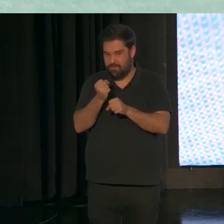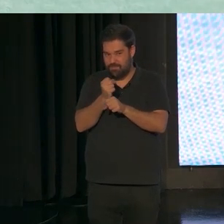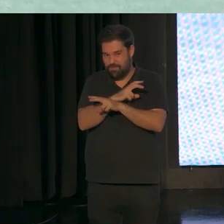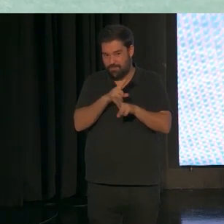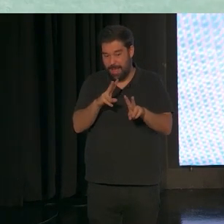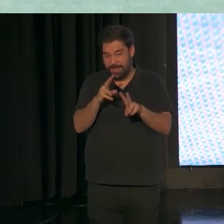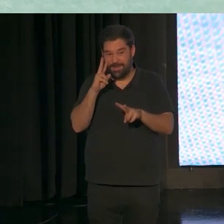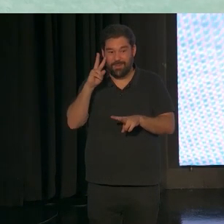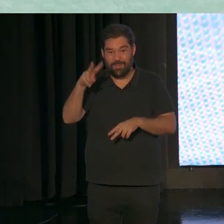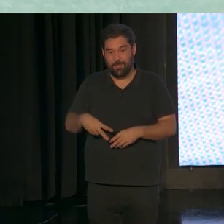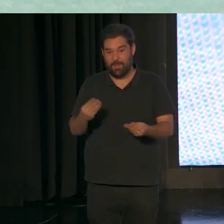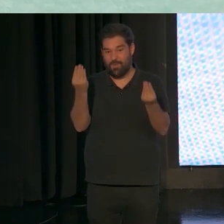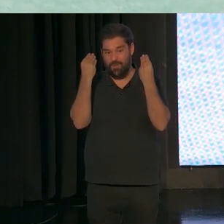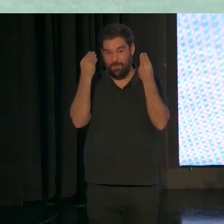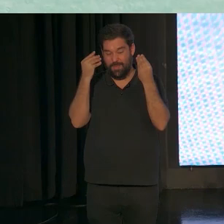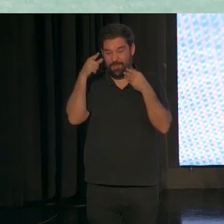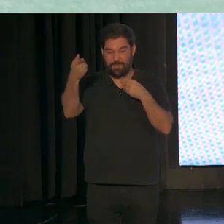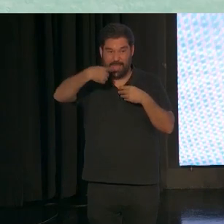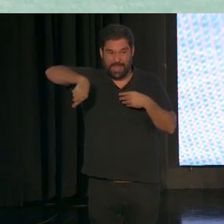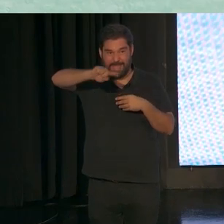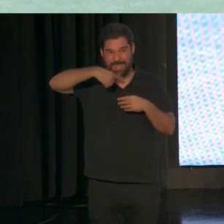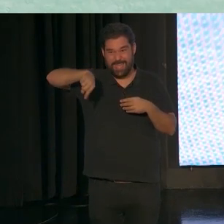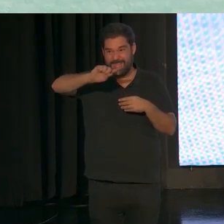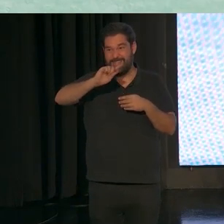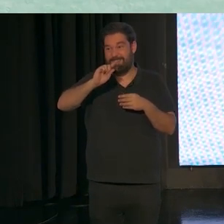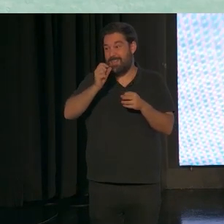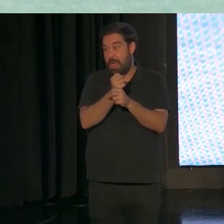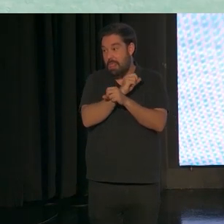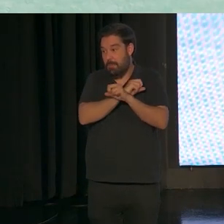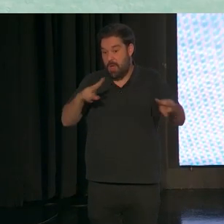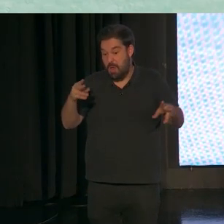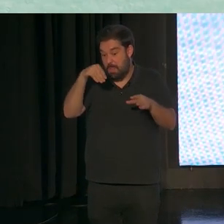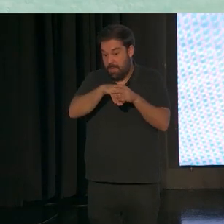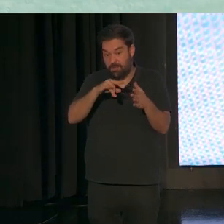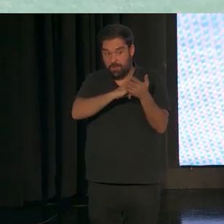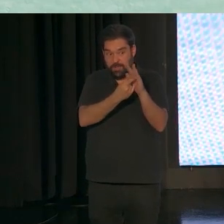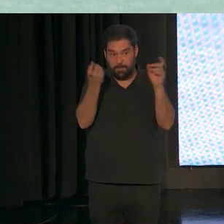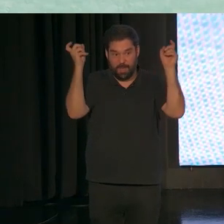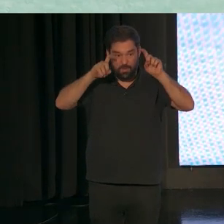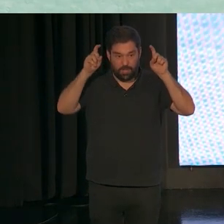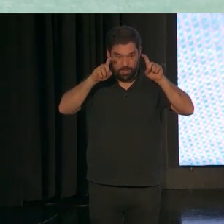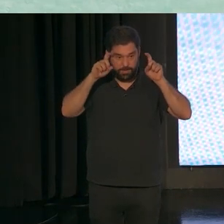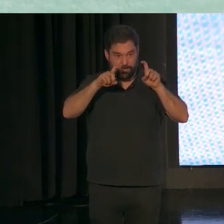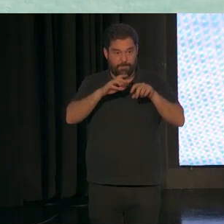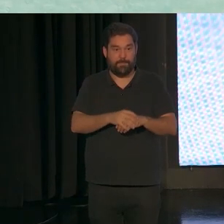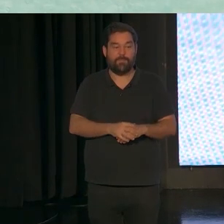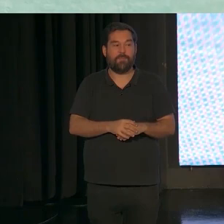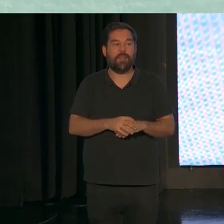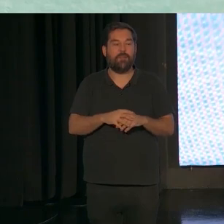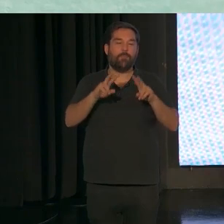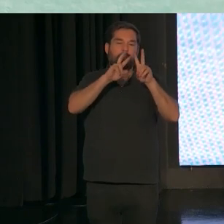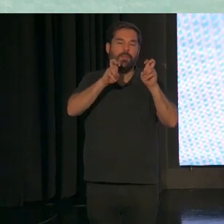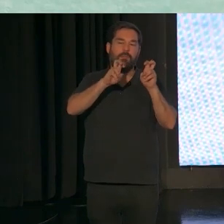formación y son El patito feo del sistema educativo así de claro bien hay otra cuestión que nos